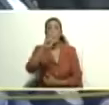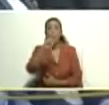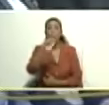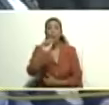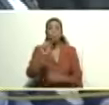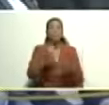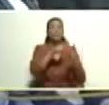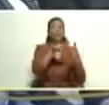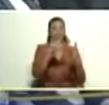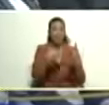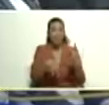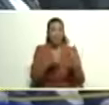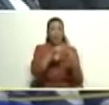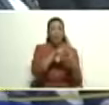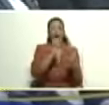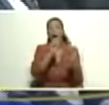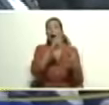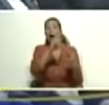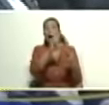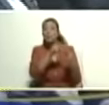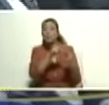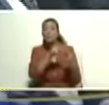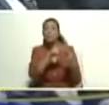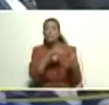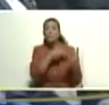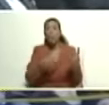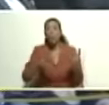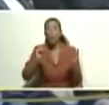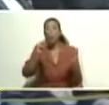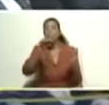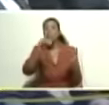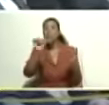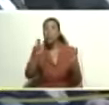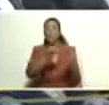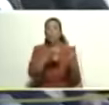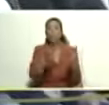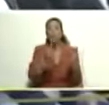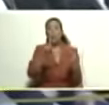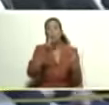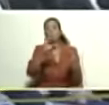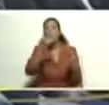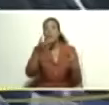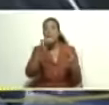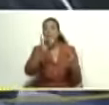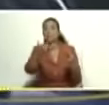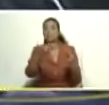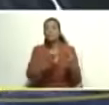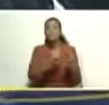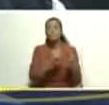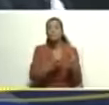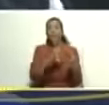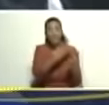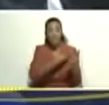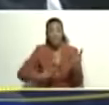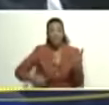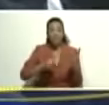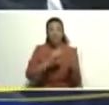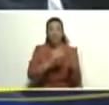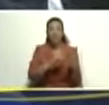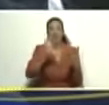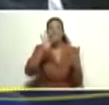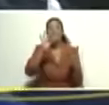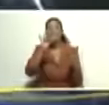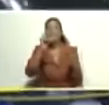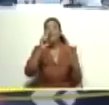de Fedecámara, Adán Celis, presidente de Conindustria, Luigi Pisella, al presidente de